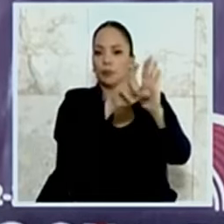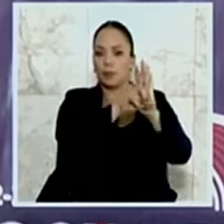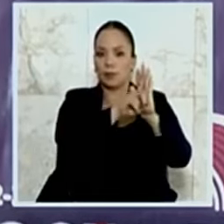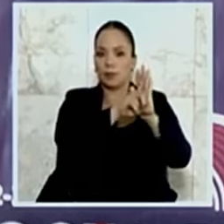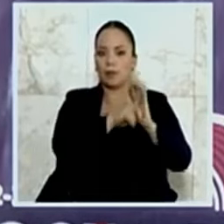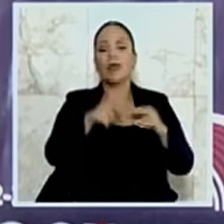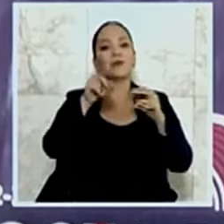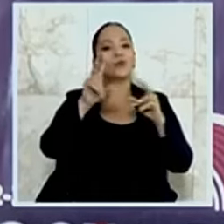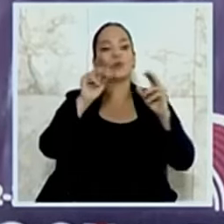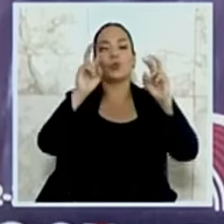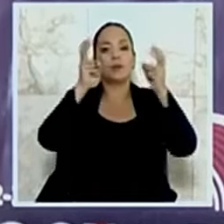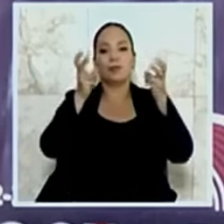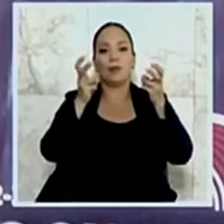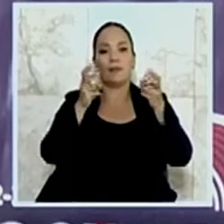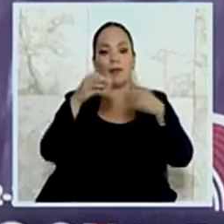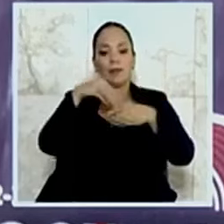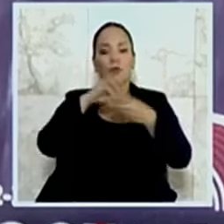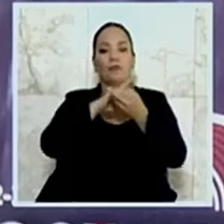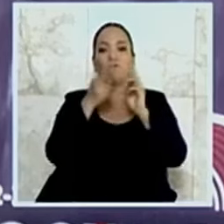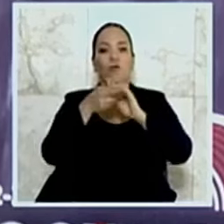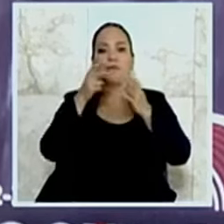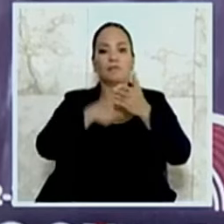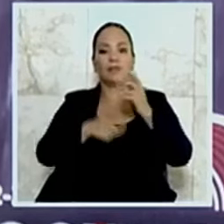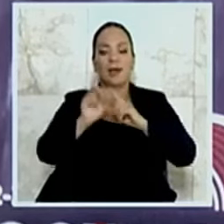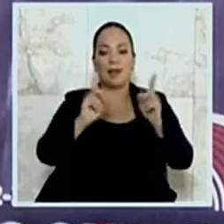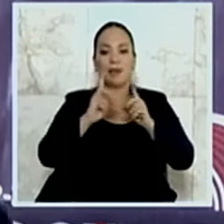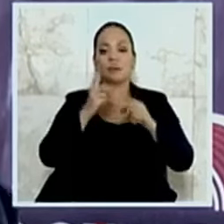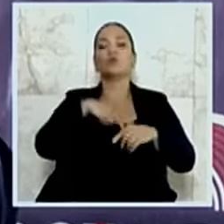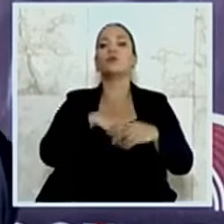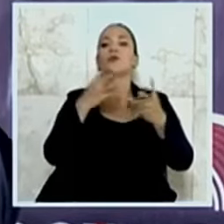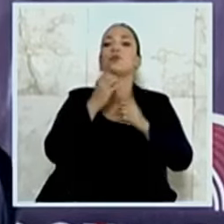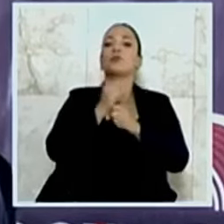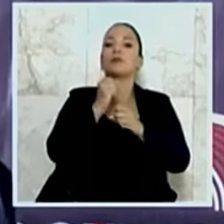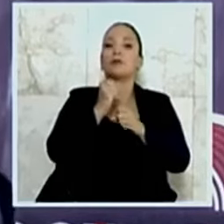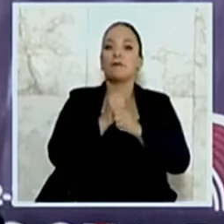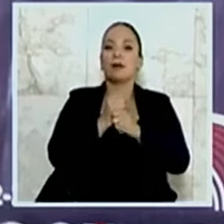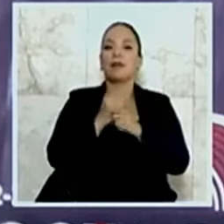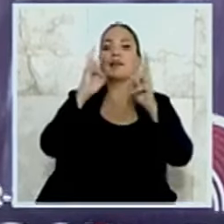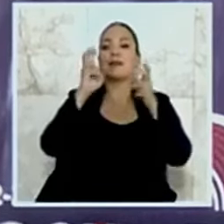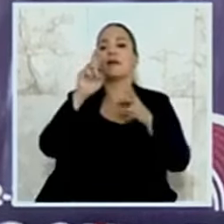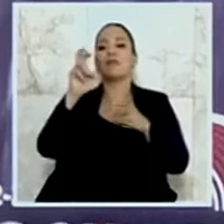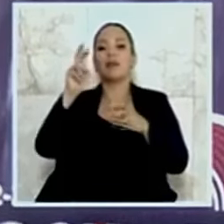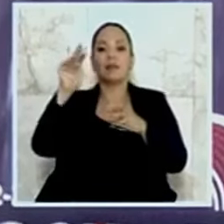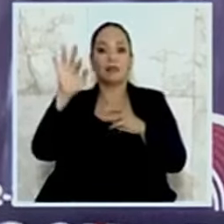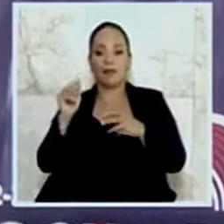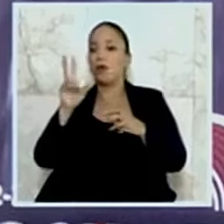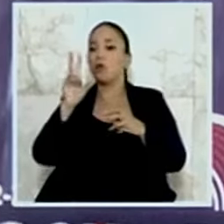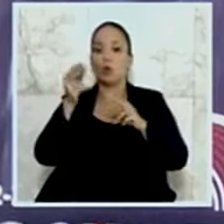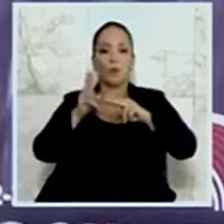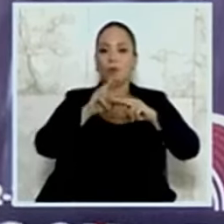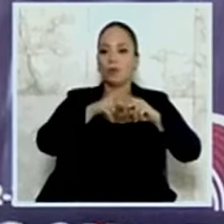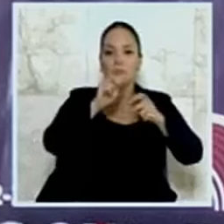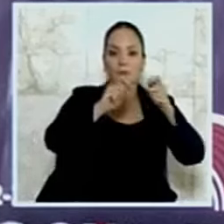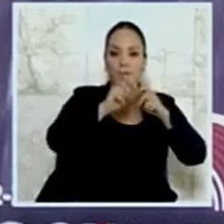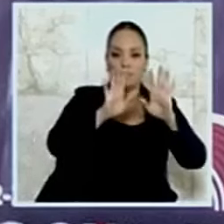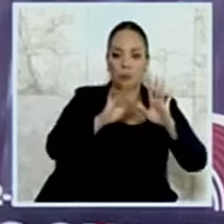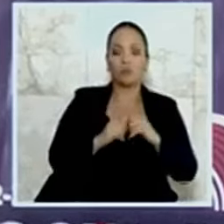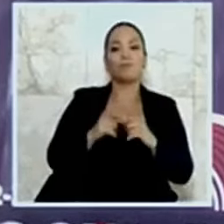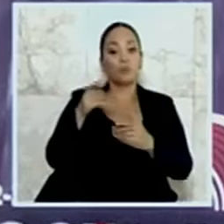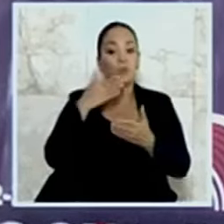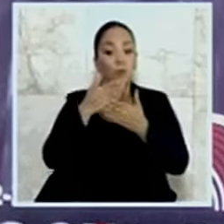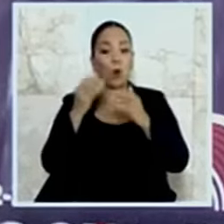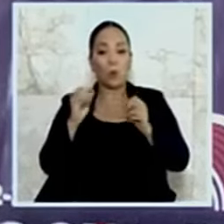migrarlo. En relación con el tema de los impuestos que usted dice, ya se han presentado varios proyectos a la Asamblea Legislativa. No era un tema que estábamos